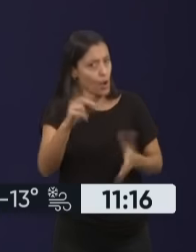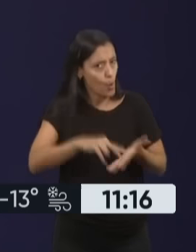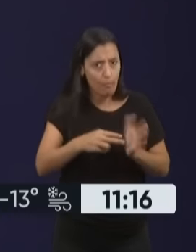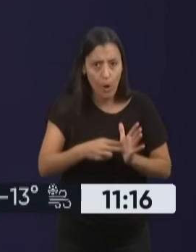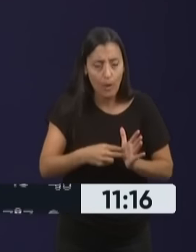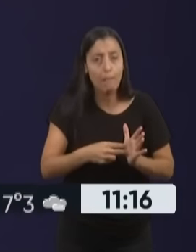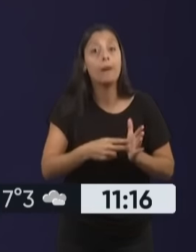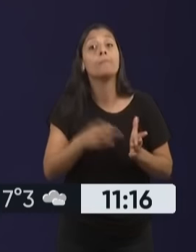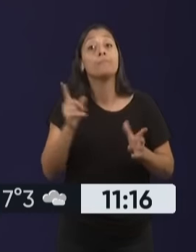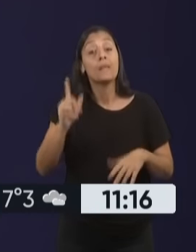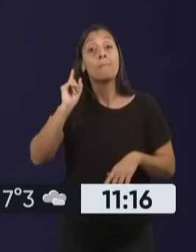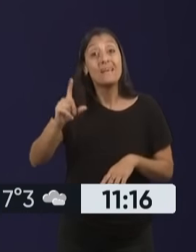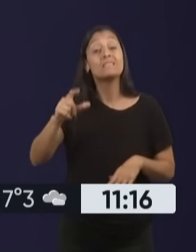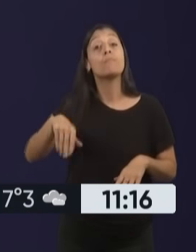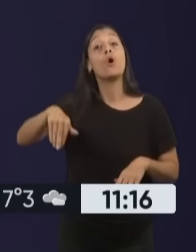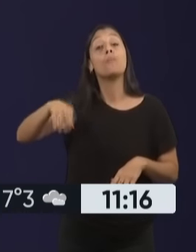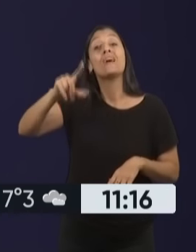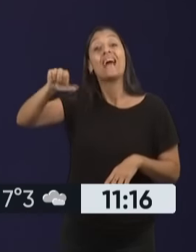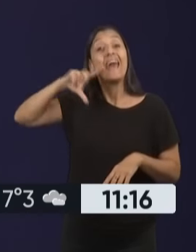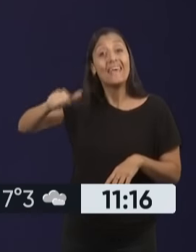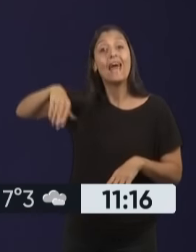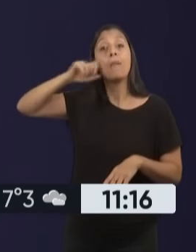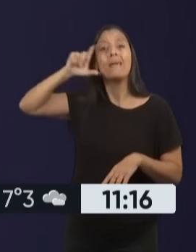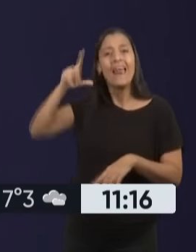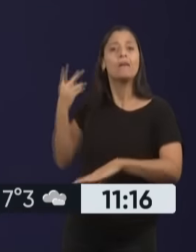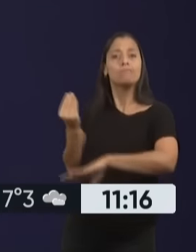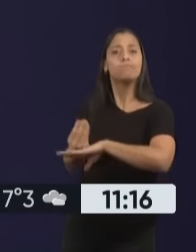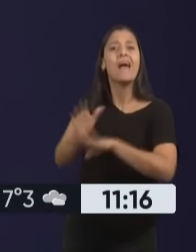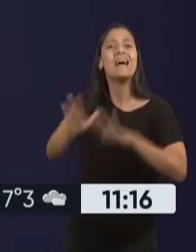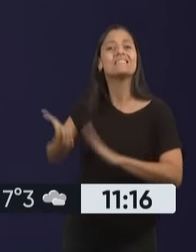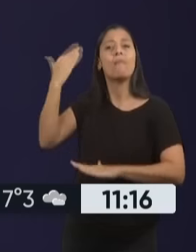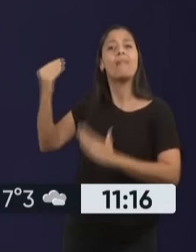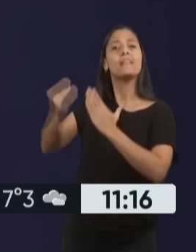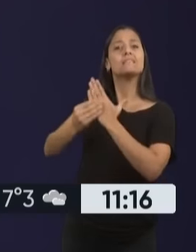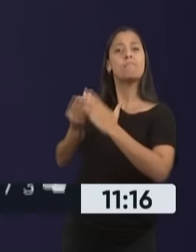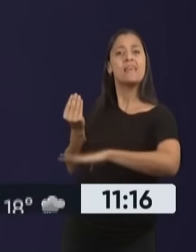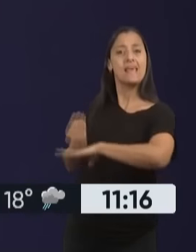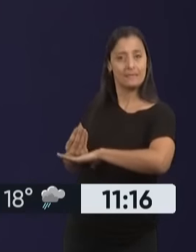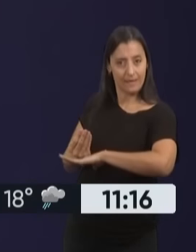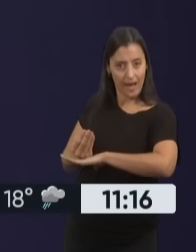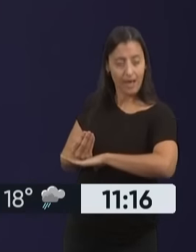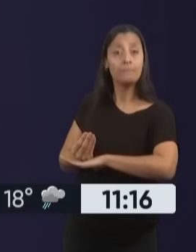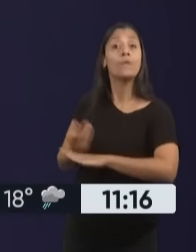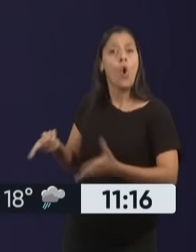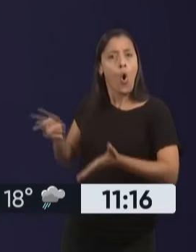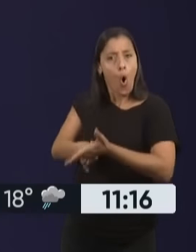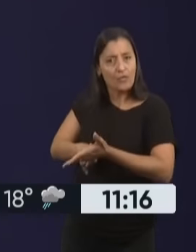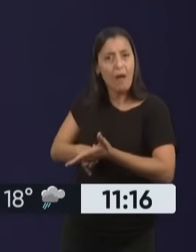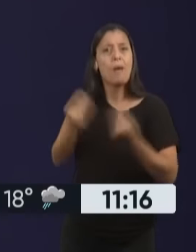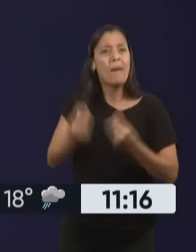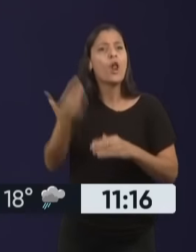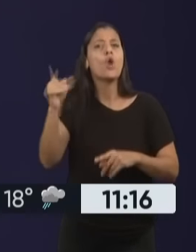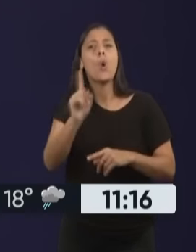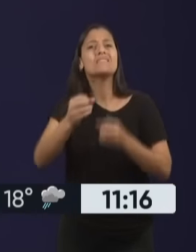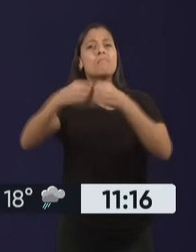se volvió a nombrar a Karina Miley que se le asignaba Rango de ministra o de ministro Pero nunca lo había perdido